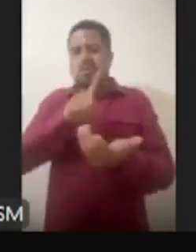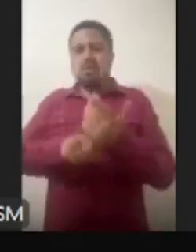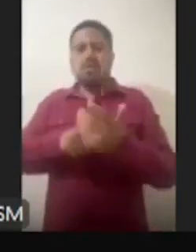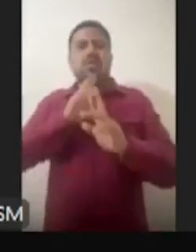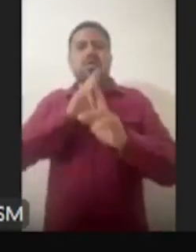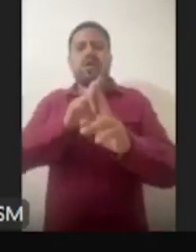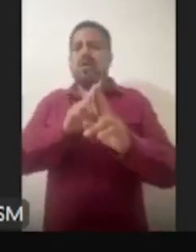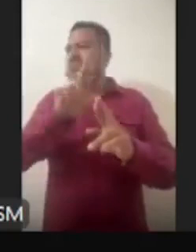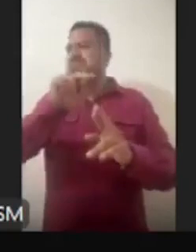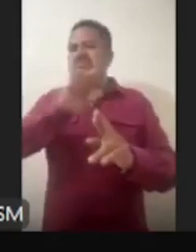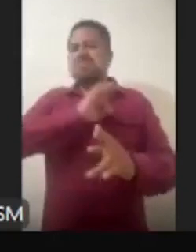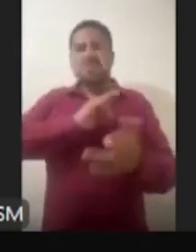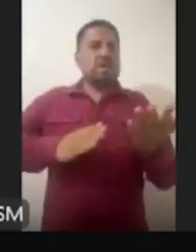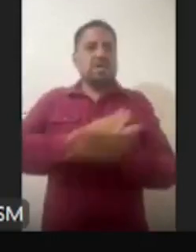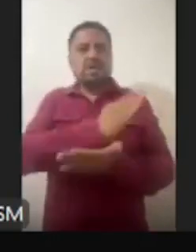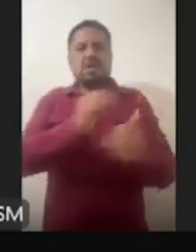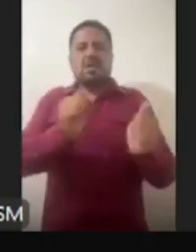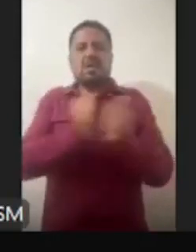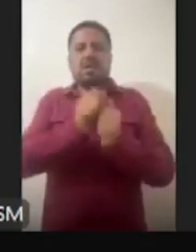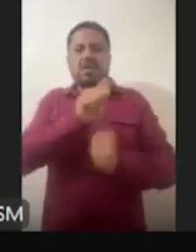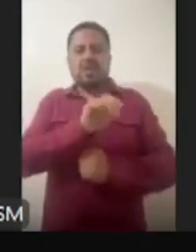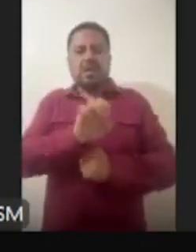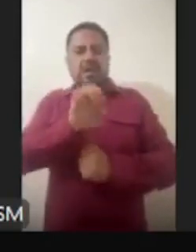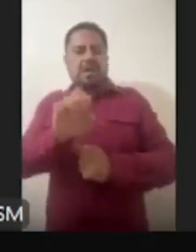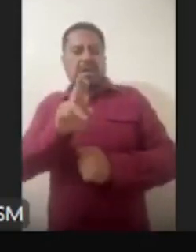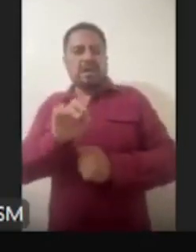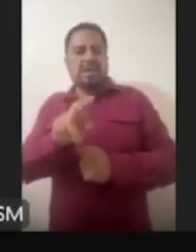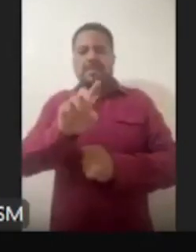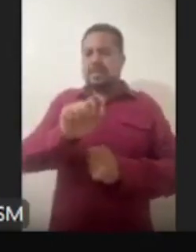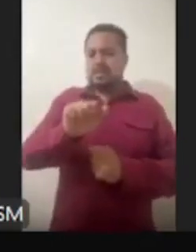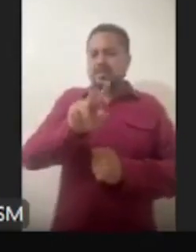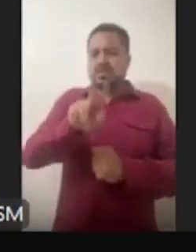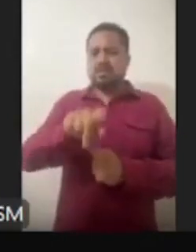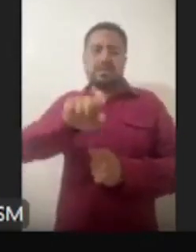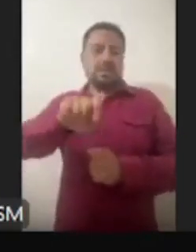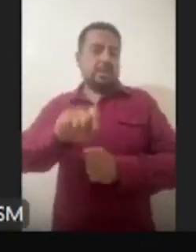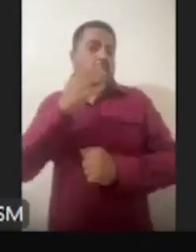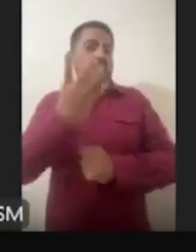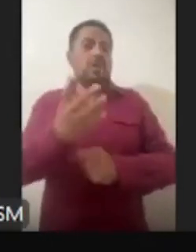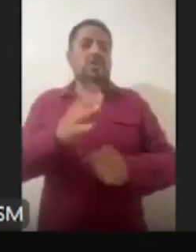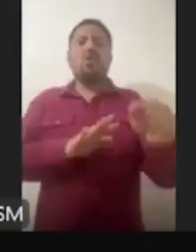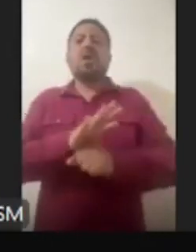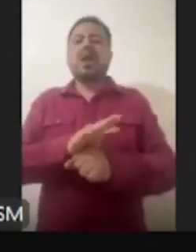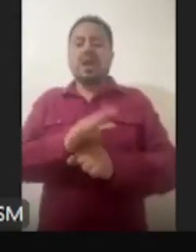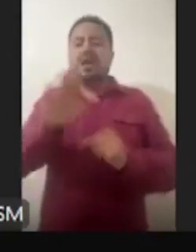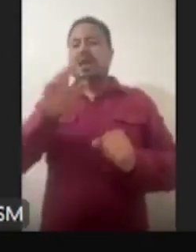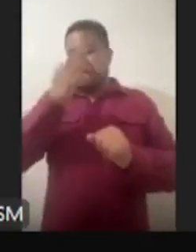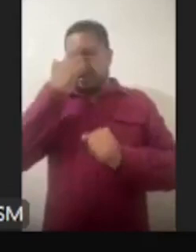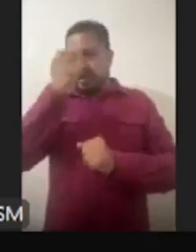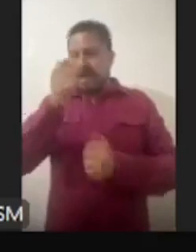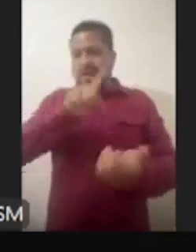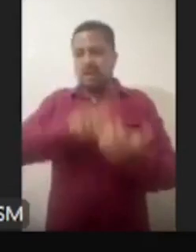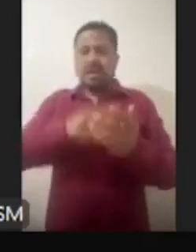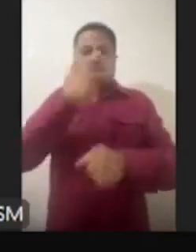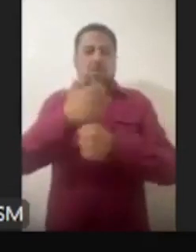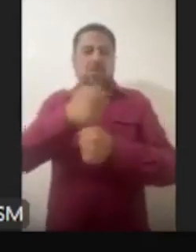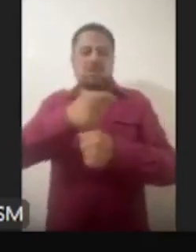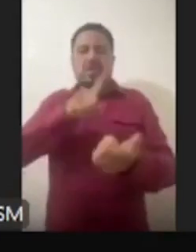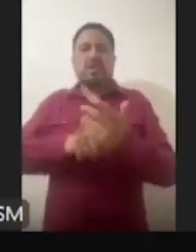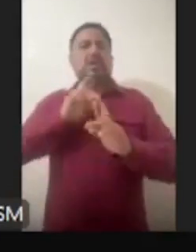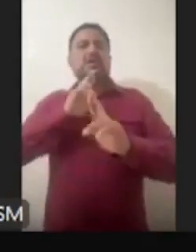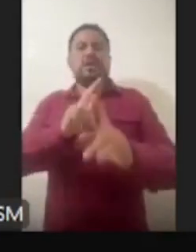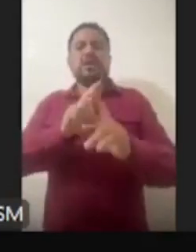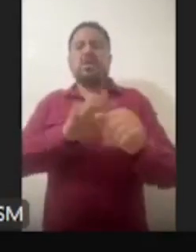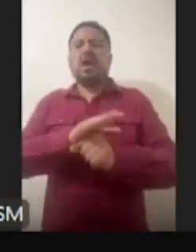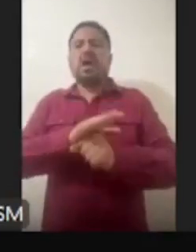apelación TE, /RAP, /36, /2024, en términos de lo razonado en el considerando octavo de la presente resolución y en consecuencia se